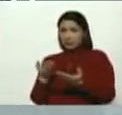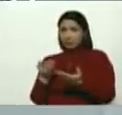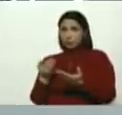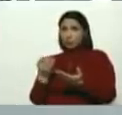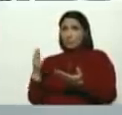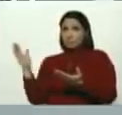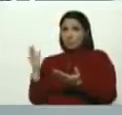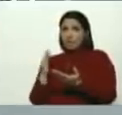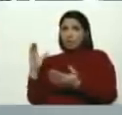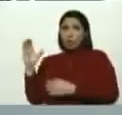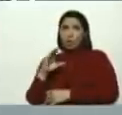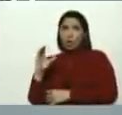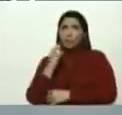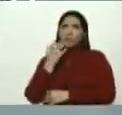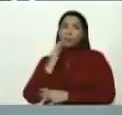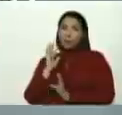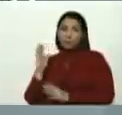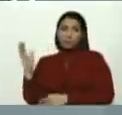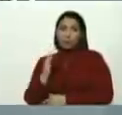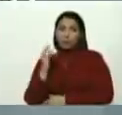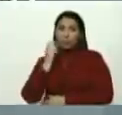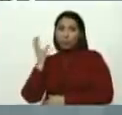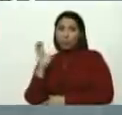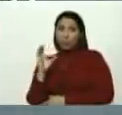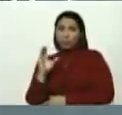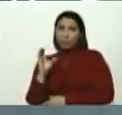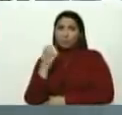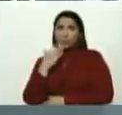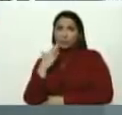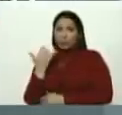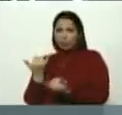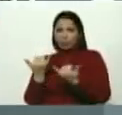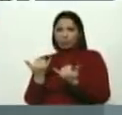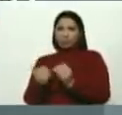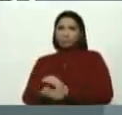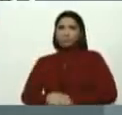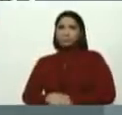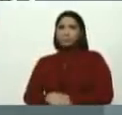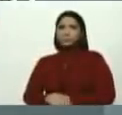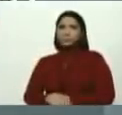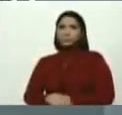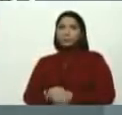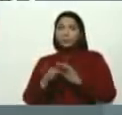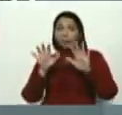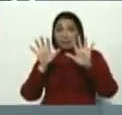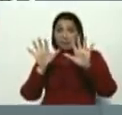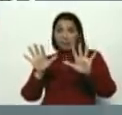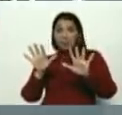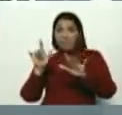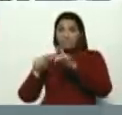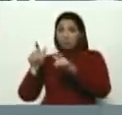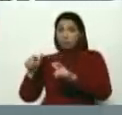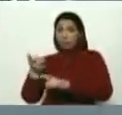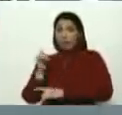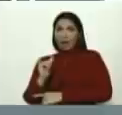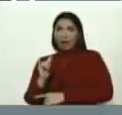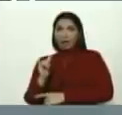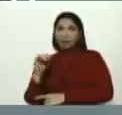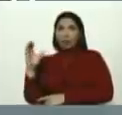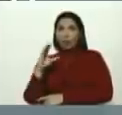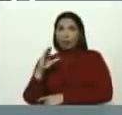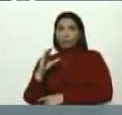Colombia, por ejemplo. Entonces hay un caso en Colombia, a esta hora, por ejemplo. Hay 10 casos en Colombia, son